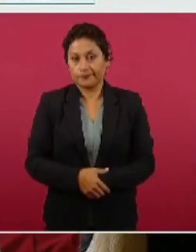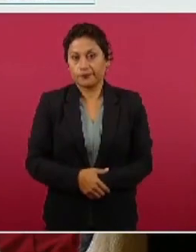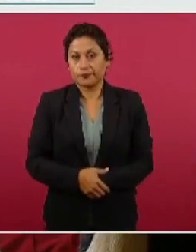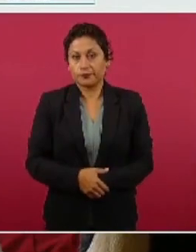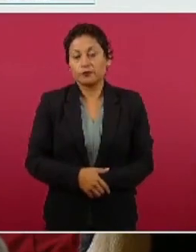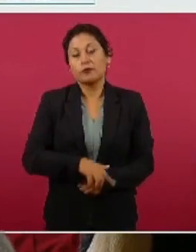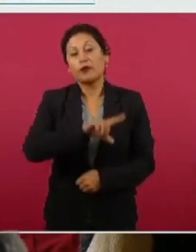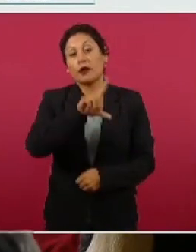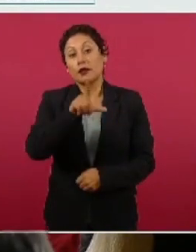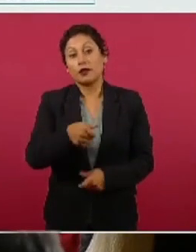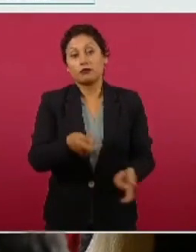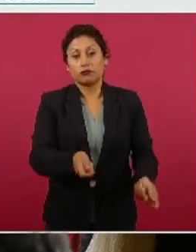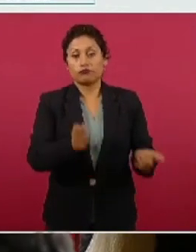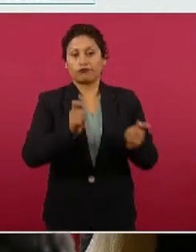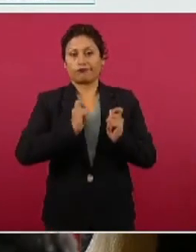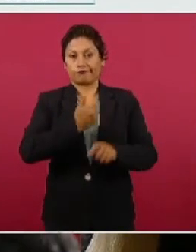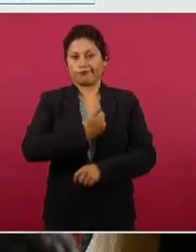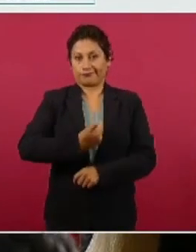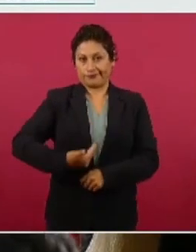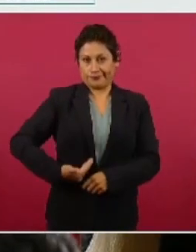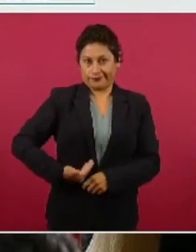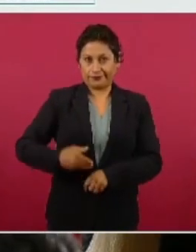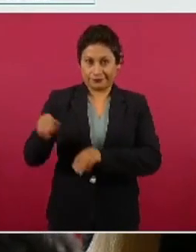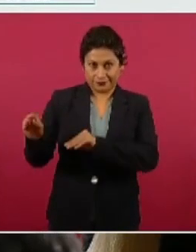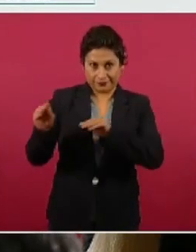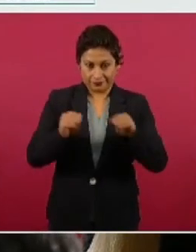Cuando llegamos, en noviembre,